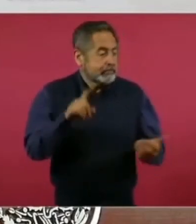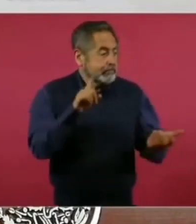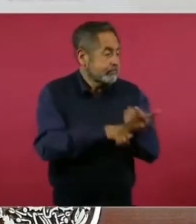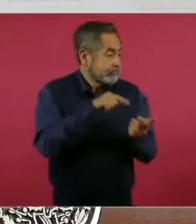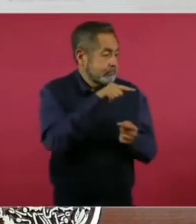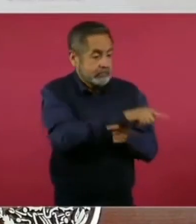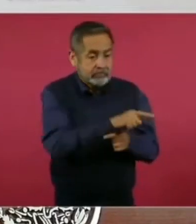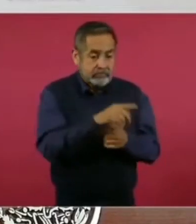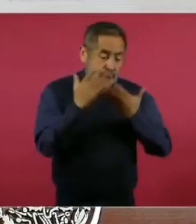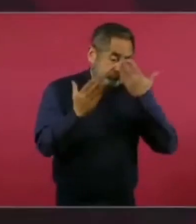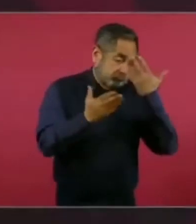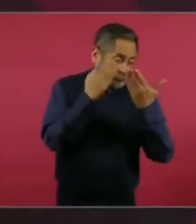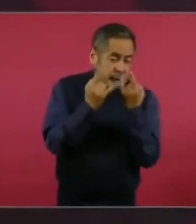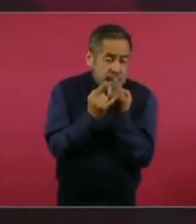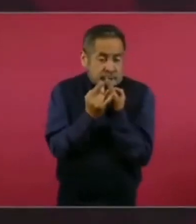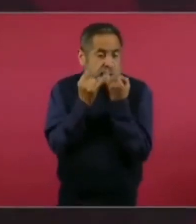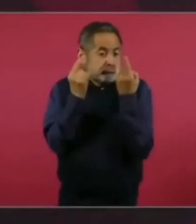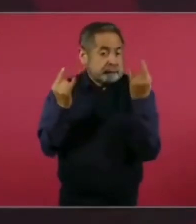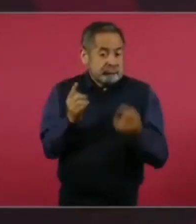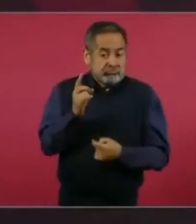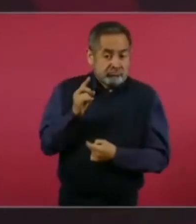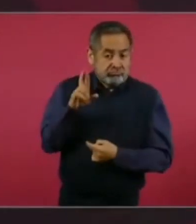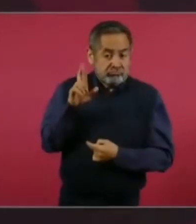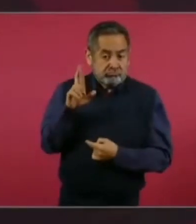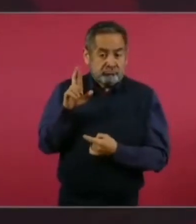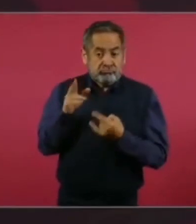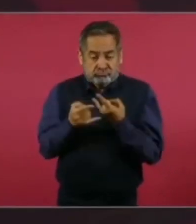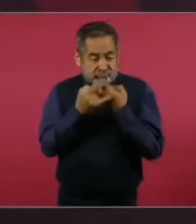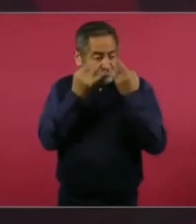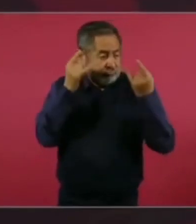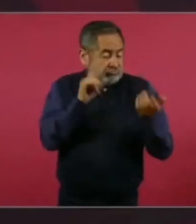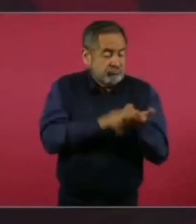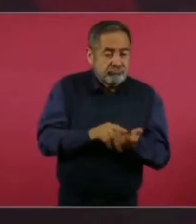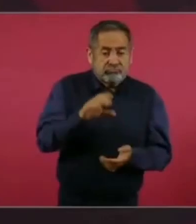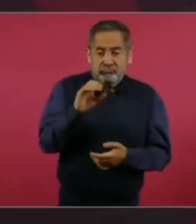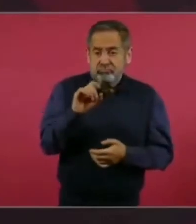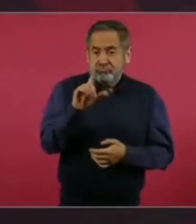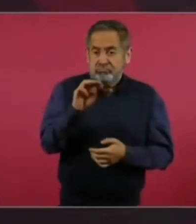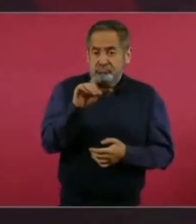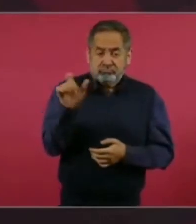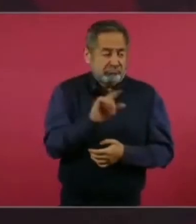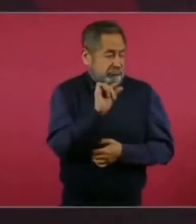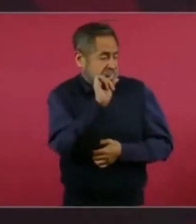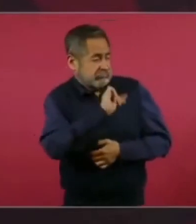doctorado en historia en el colegio de México